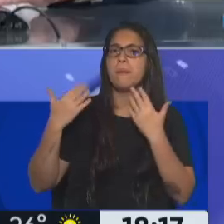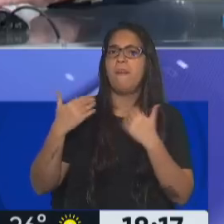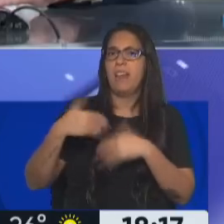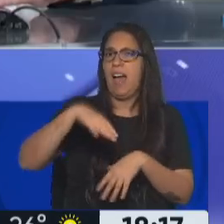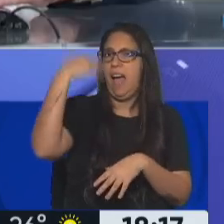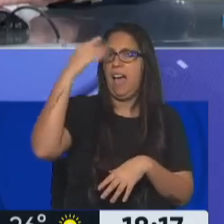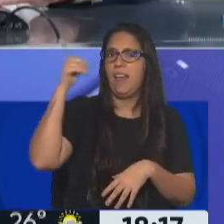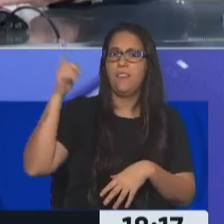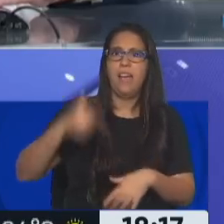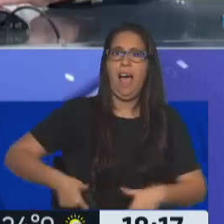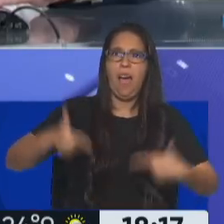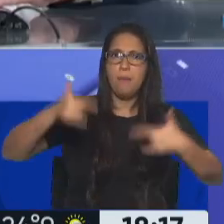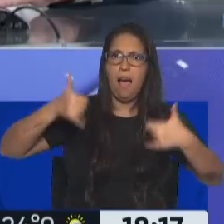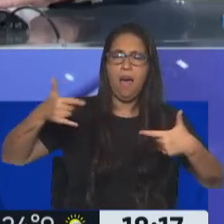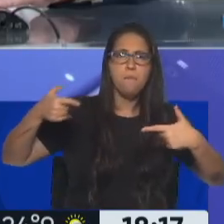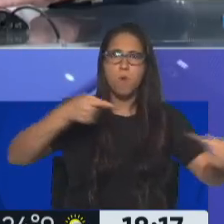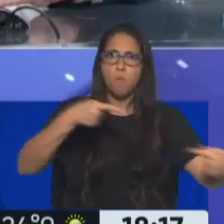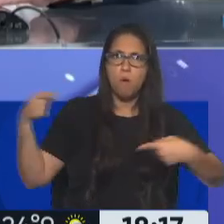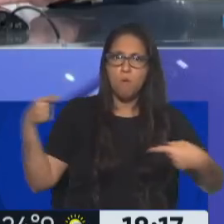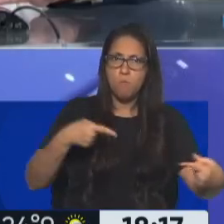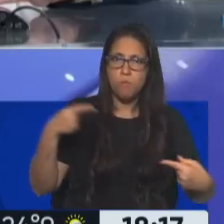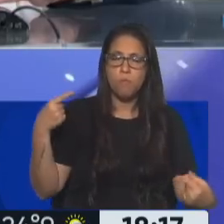se enfrentan entre sí. Entonces,